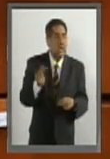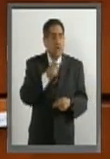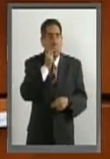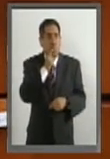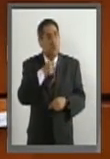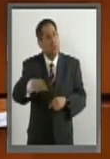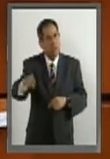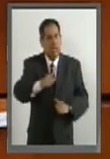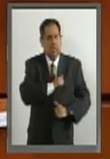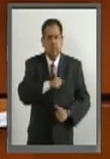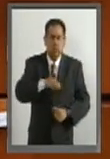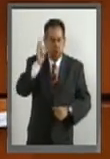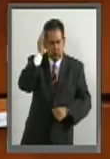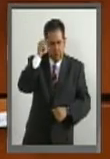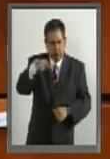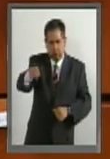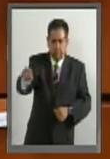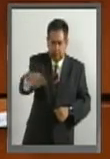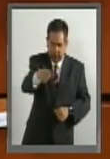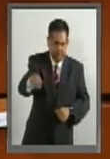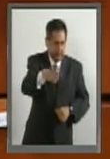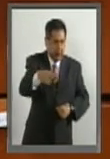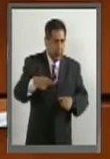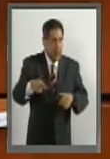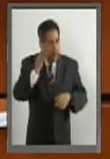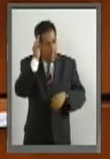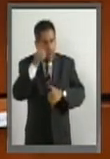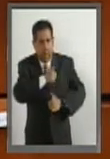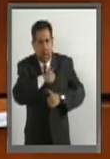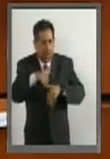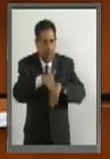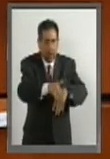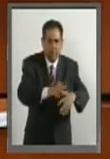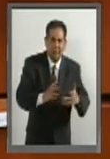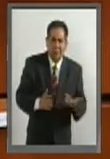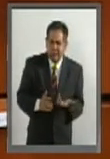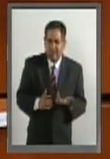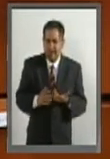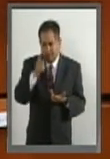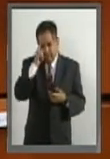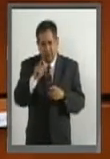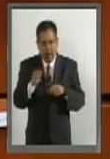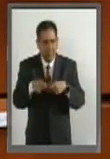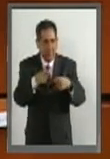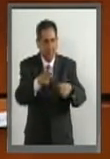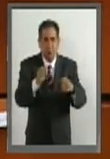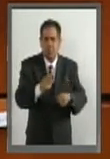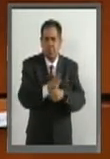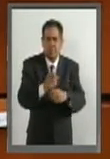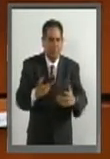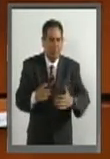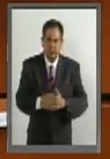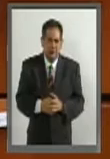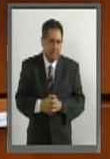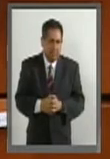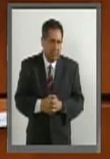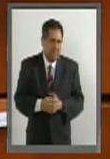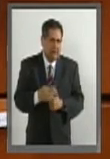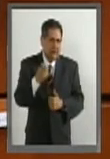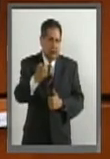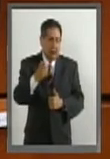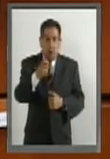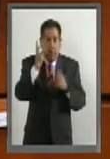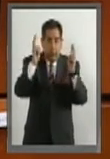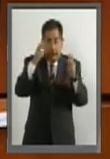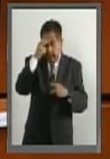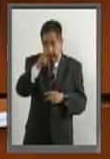las empresas transnacionales con todos sus privilegios. Hay que tener el ejército para darles garantías, que además no es un tema